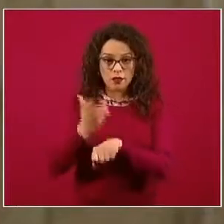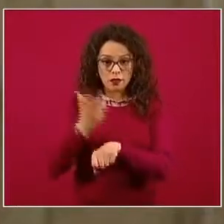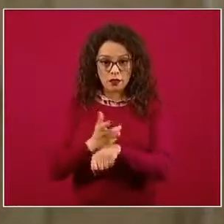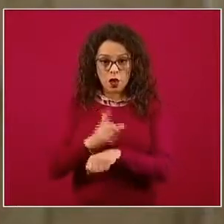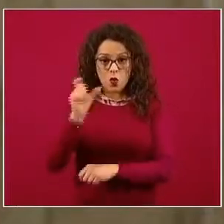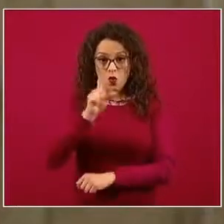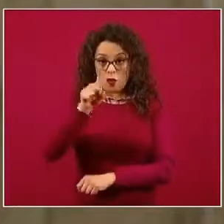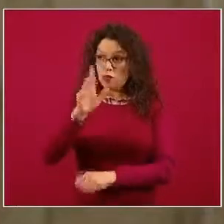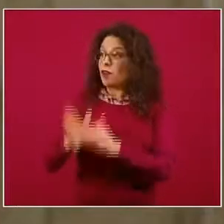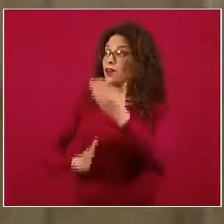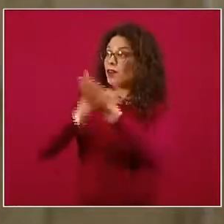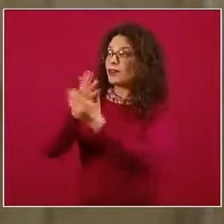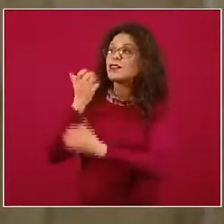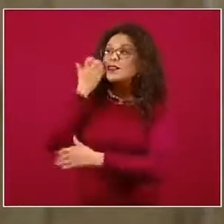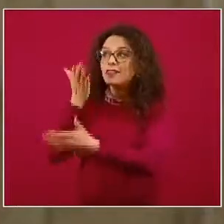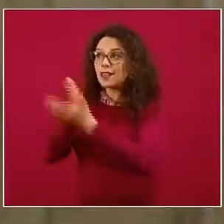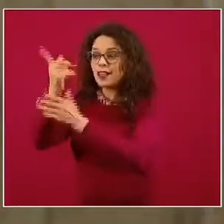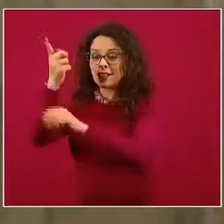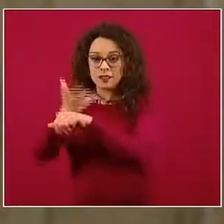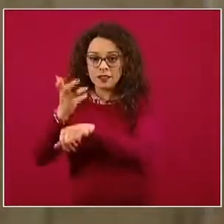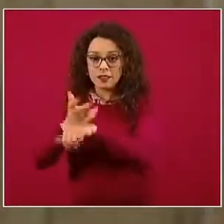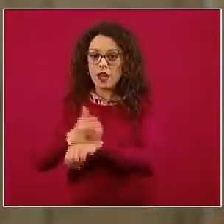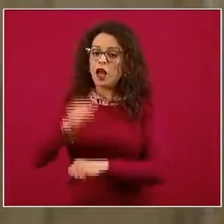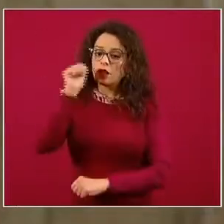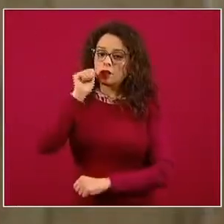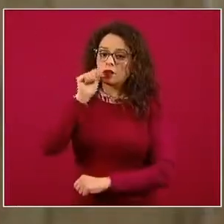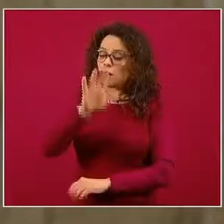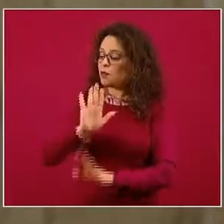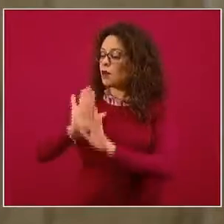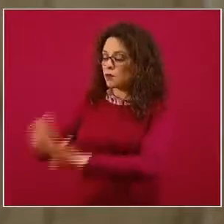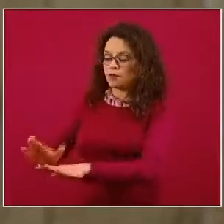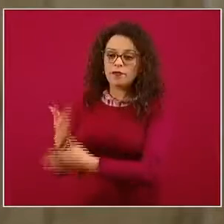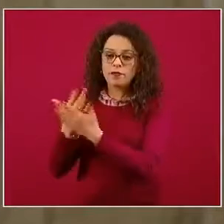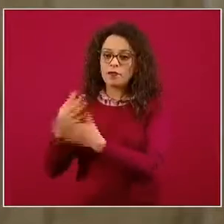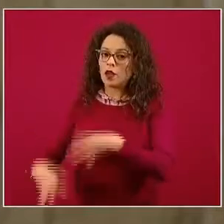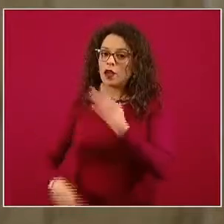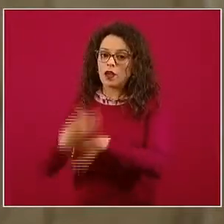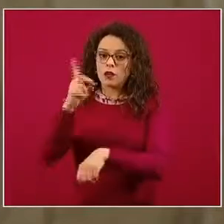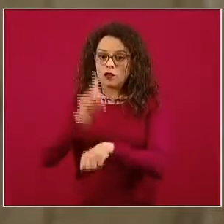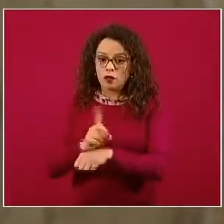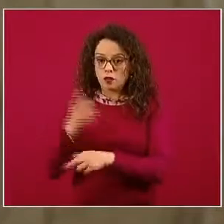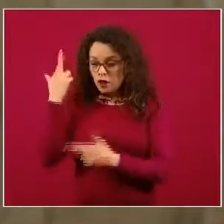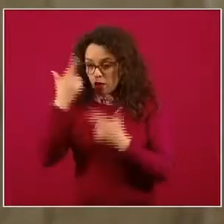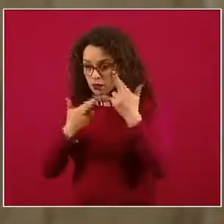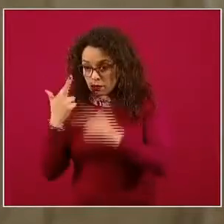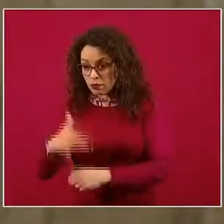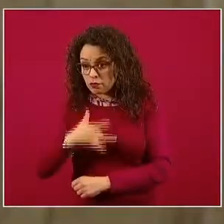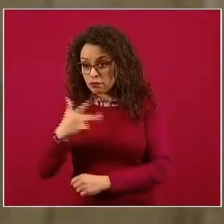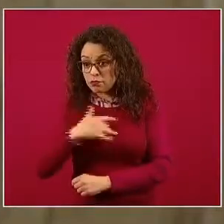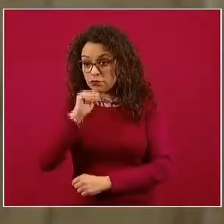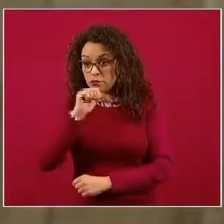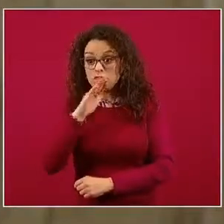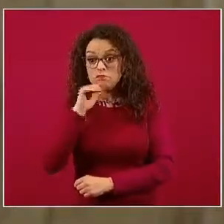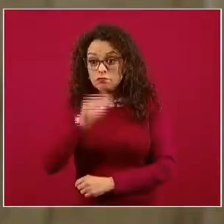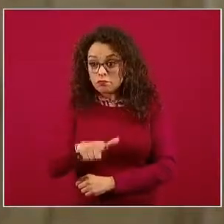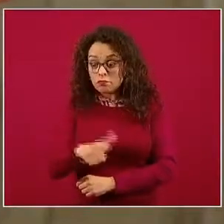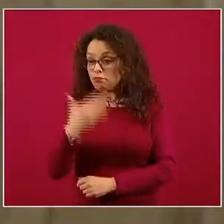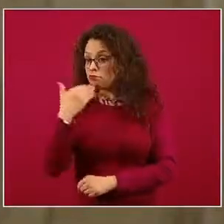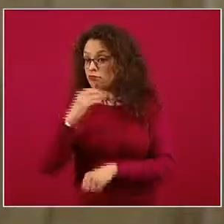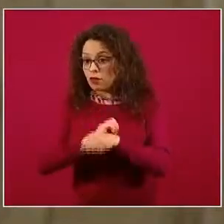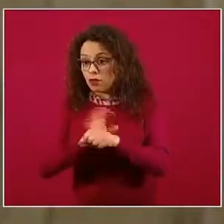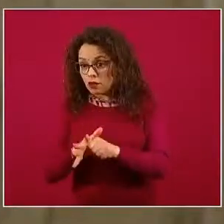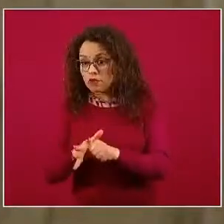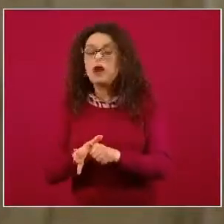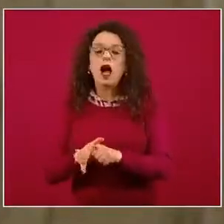Cuando uno va a Estados Unidos, lo ponen a uno 14 días resguardado para ver si no presenta síntomas, y ya después de esos 14 días